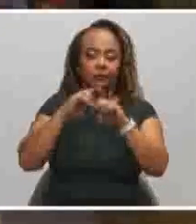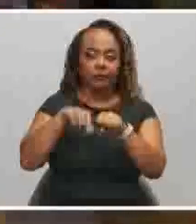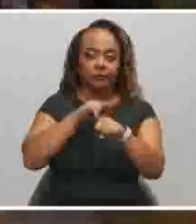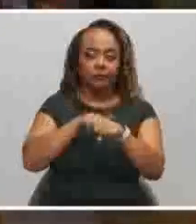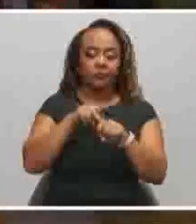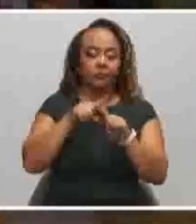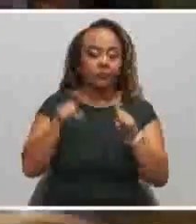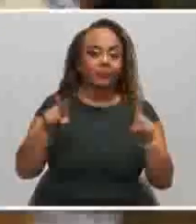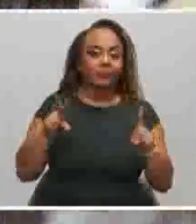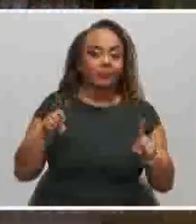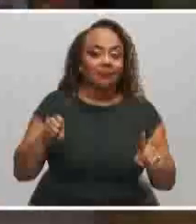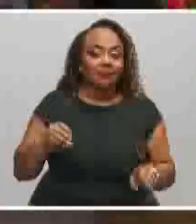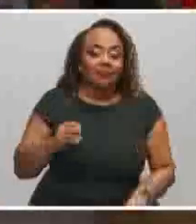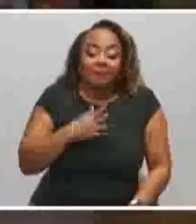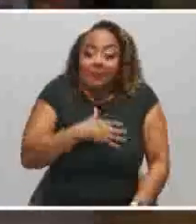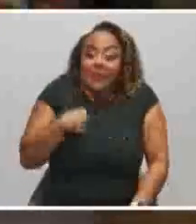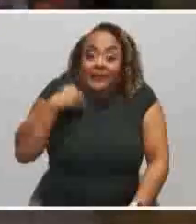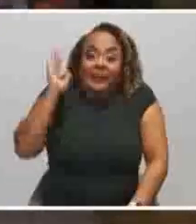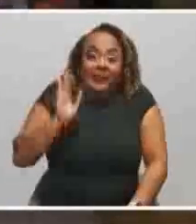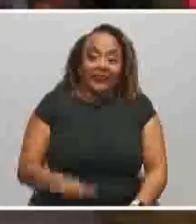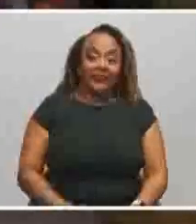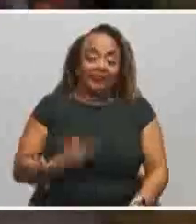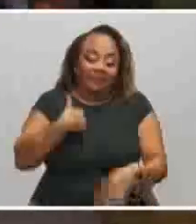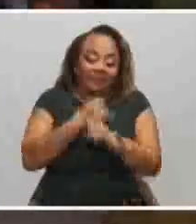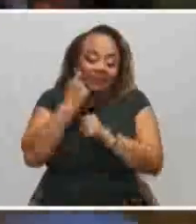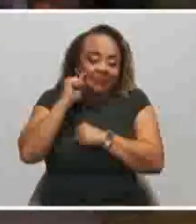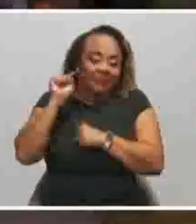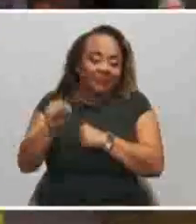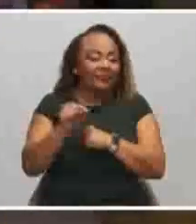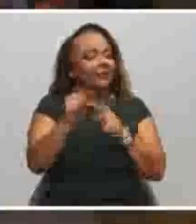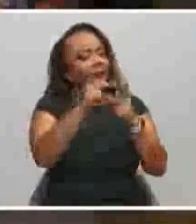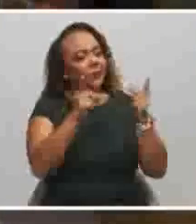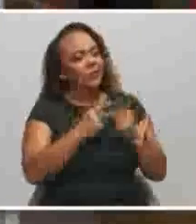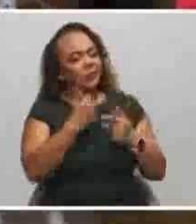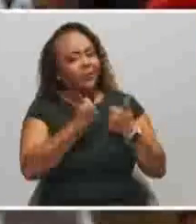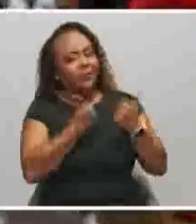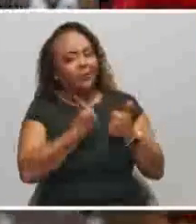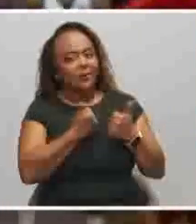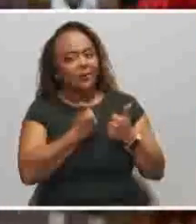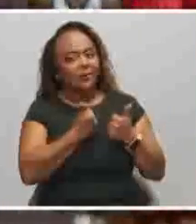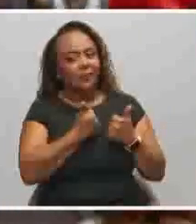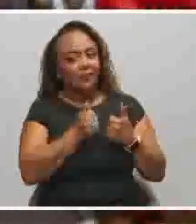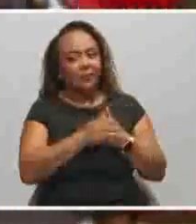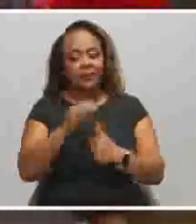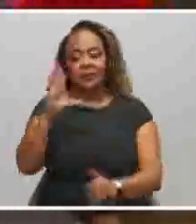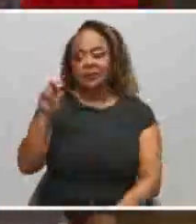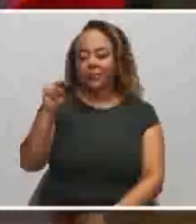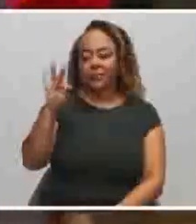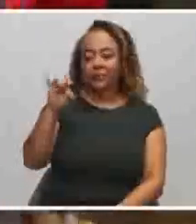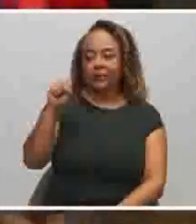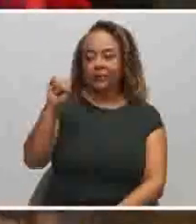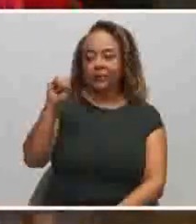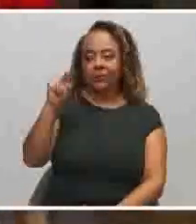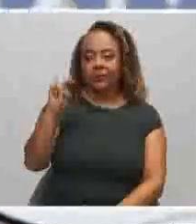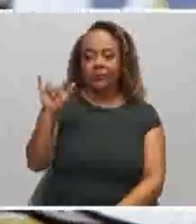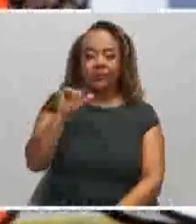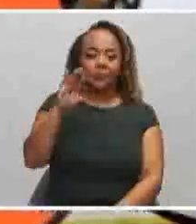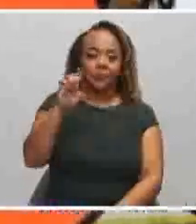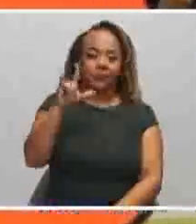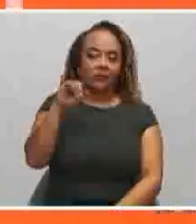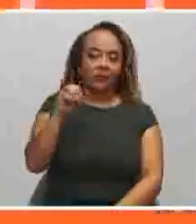simplemente no me gustaba, lo hacía más por él. ¿Qué posición? Contención, más o menos lo de Celso, más o